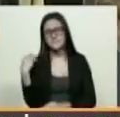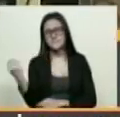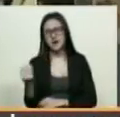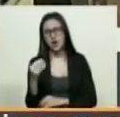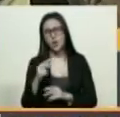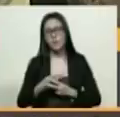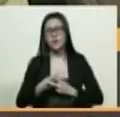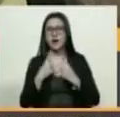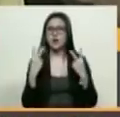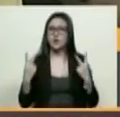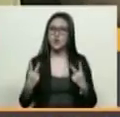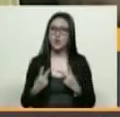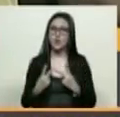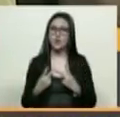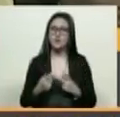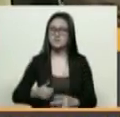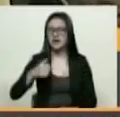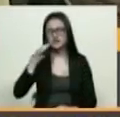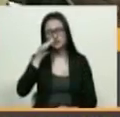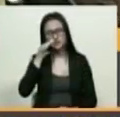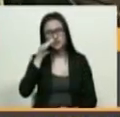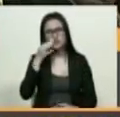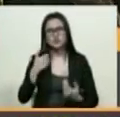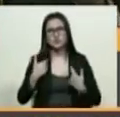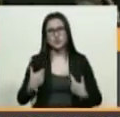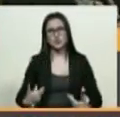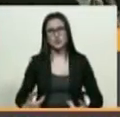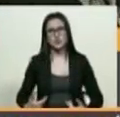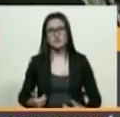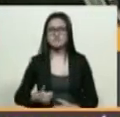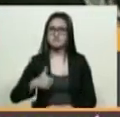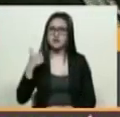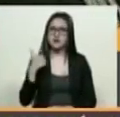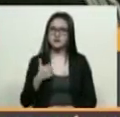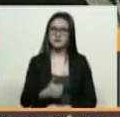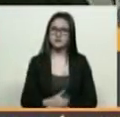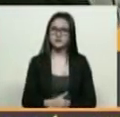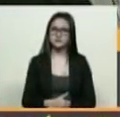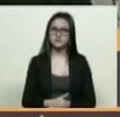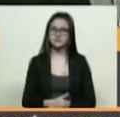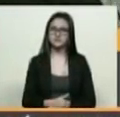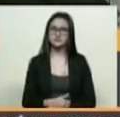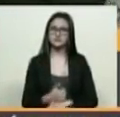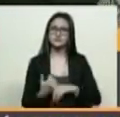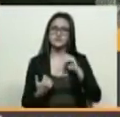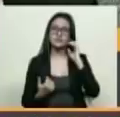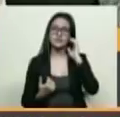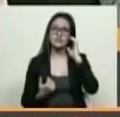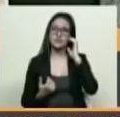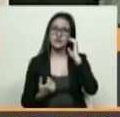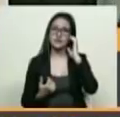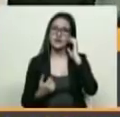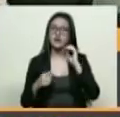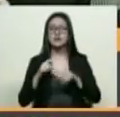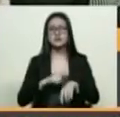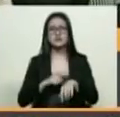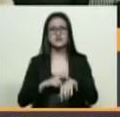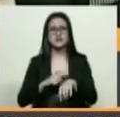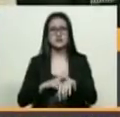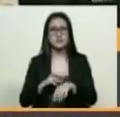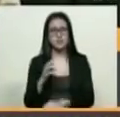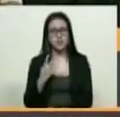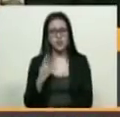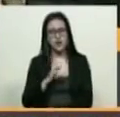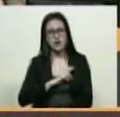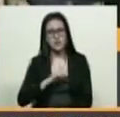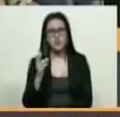las mejores causas de la humanidad. Incluso en los tiempos de la nefasta Cuarta República, la cultura